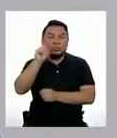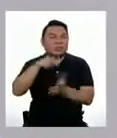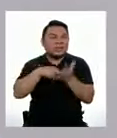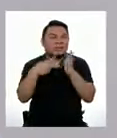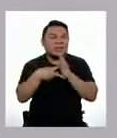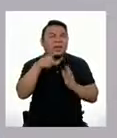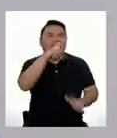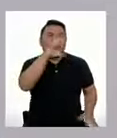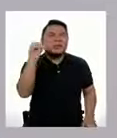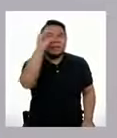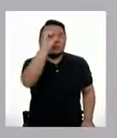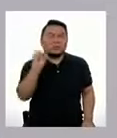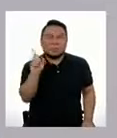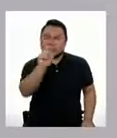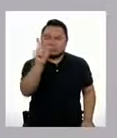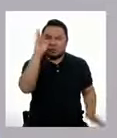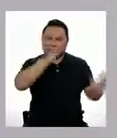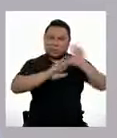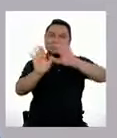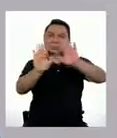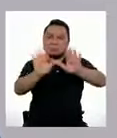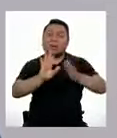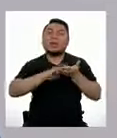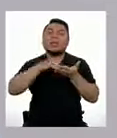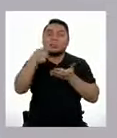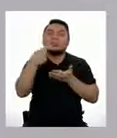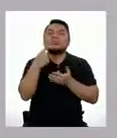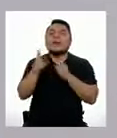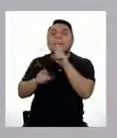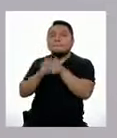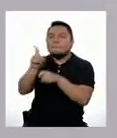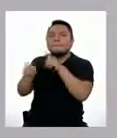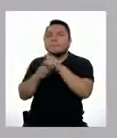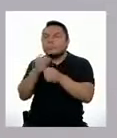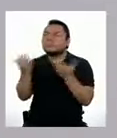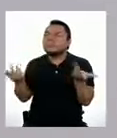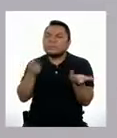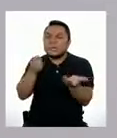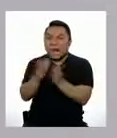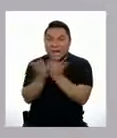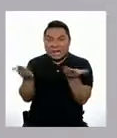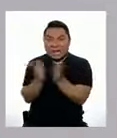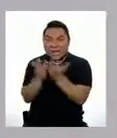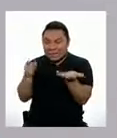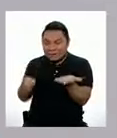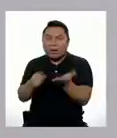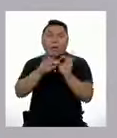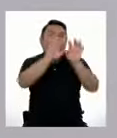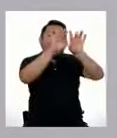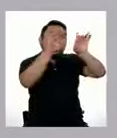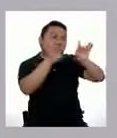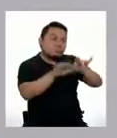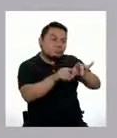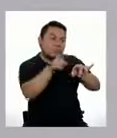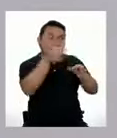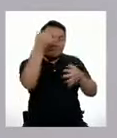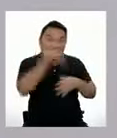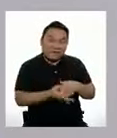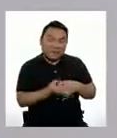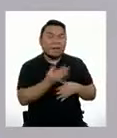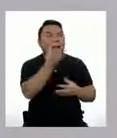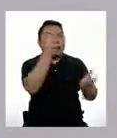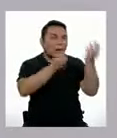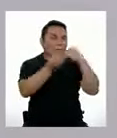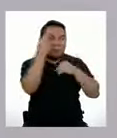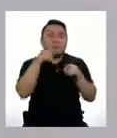no te preocupes. Puedes investigar sobre ellos consultando información, ya sea en libros, en páginas oficiales y